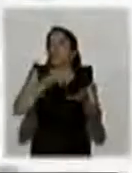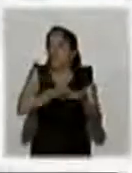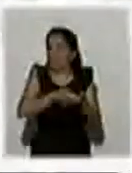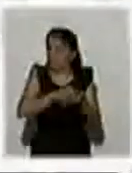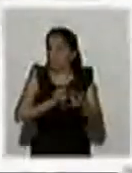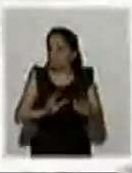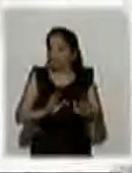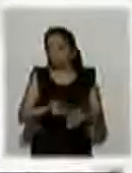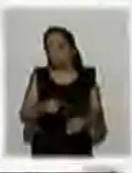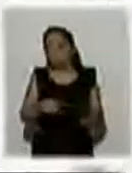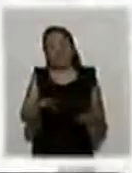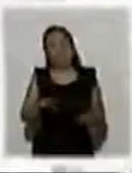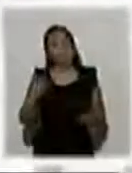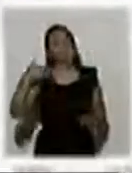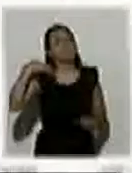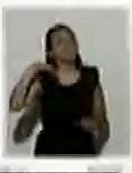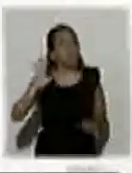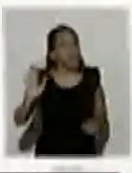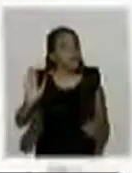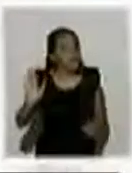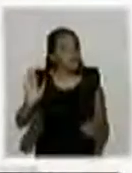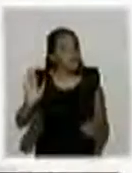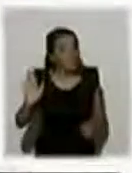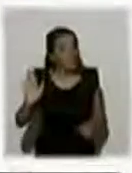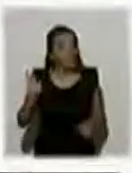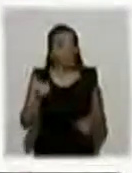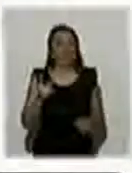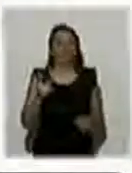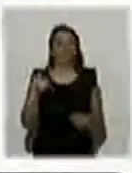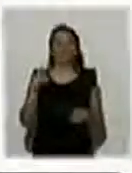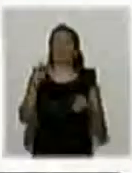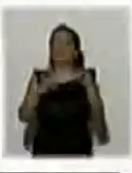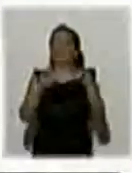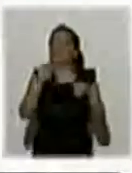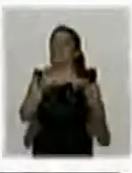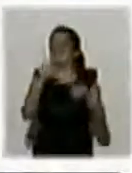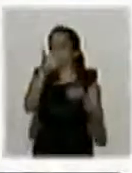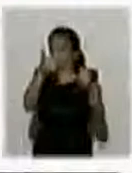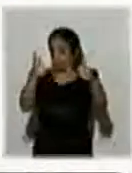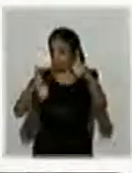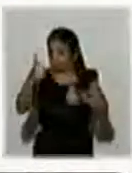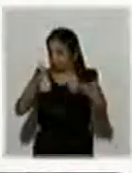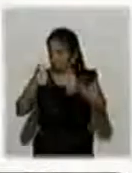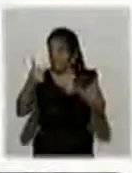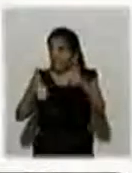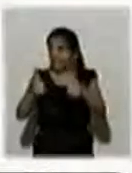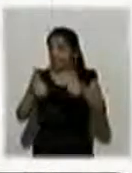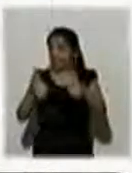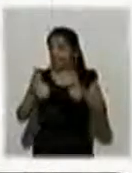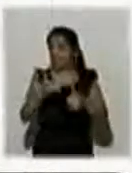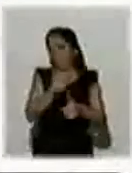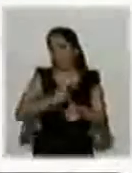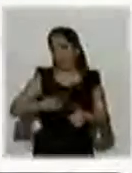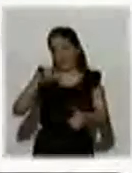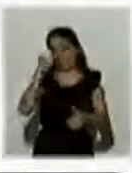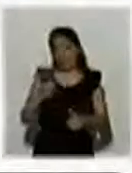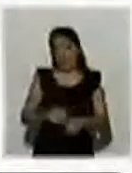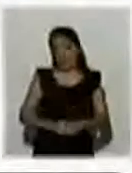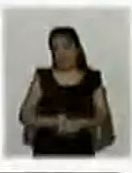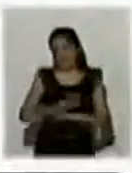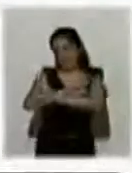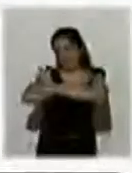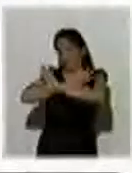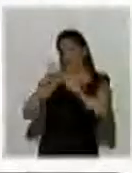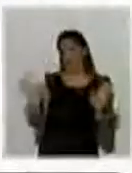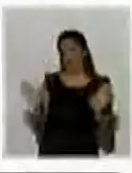dependen de partidos que están ejerciendo el gobierno, es absolutamente escandaloso. Hoy nos informa el